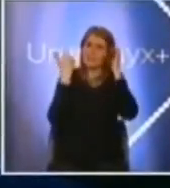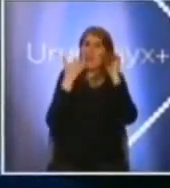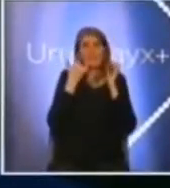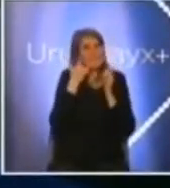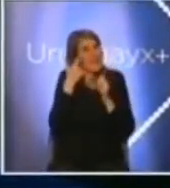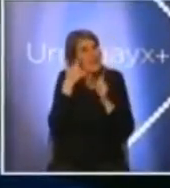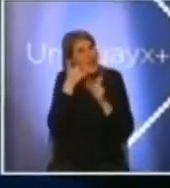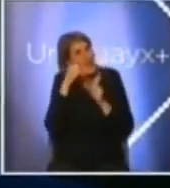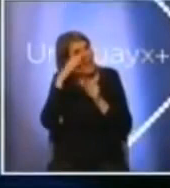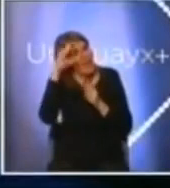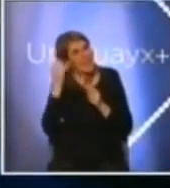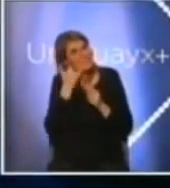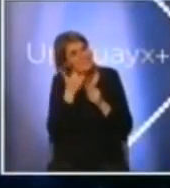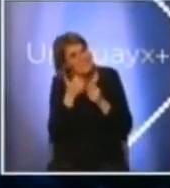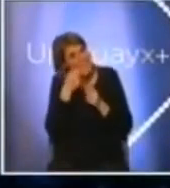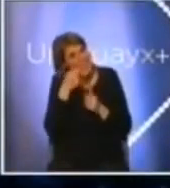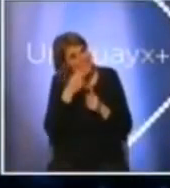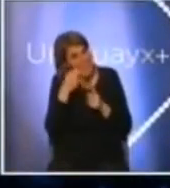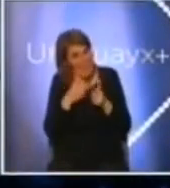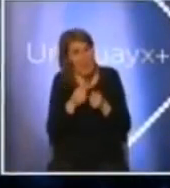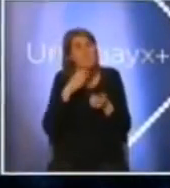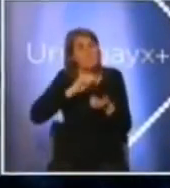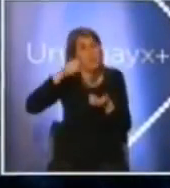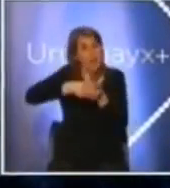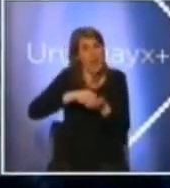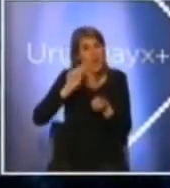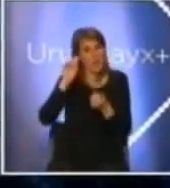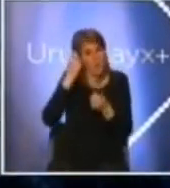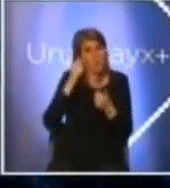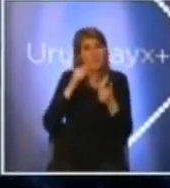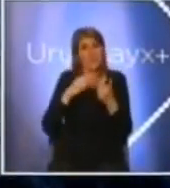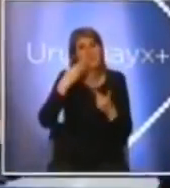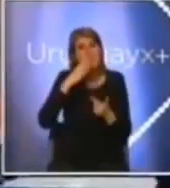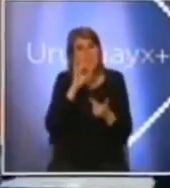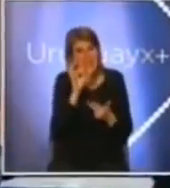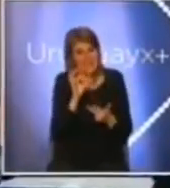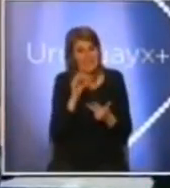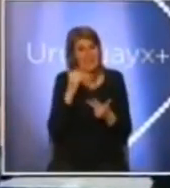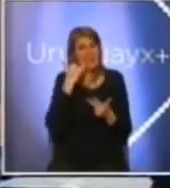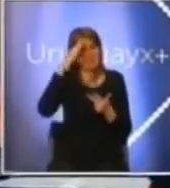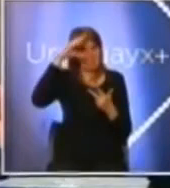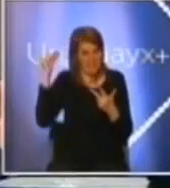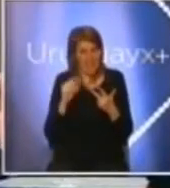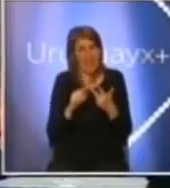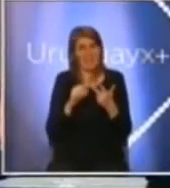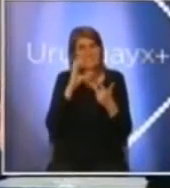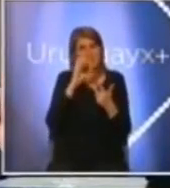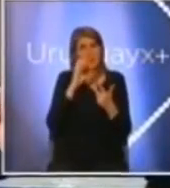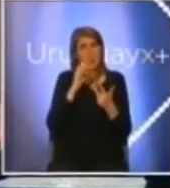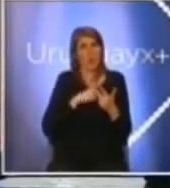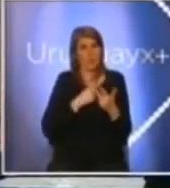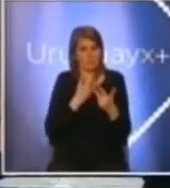las facturas de, entre otros, UTE, OCE, ANTEL, BPS, Círculo Católico, SWAT,